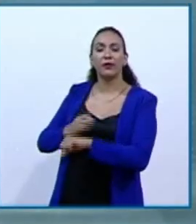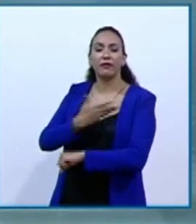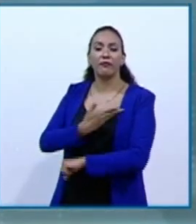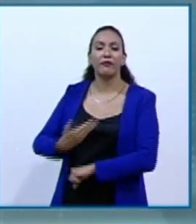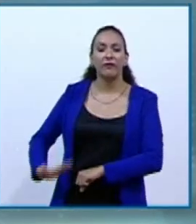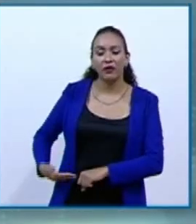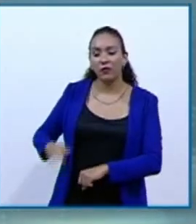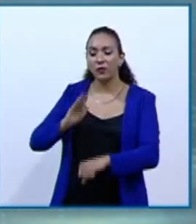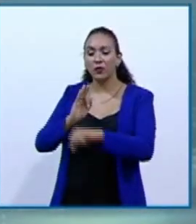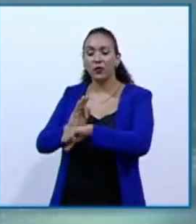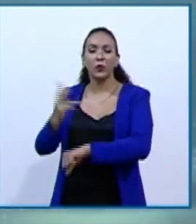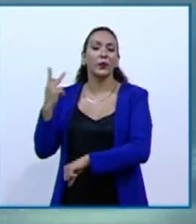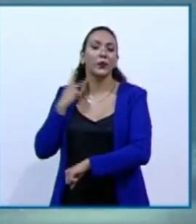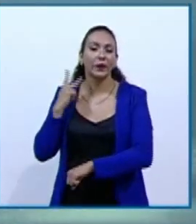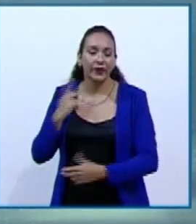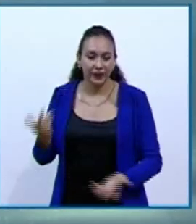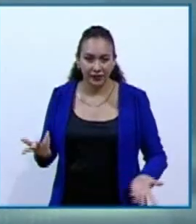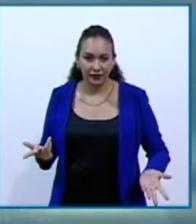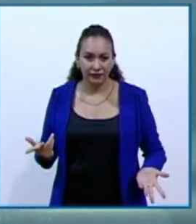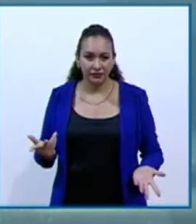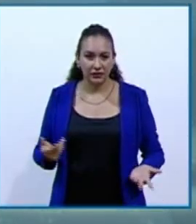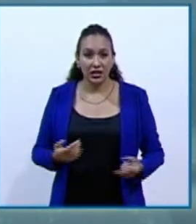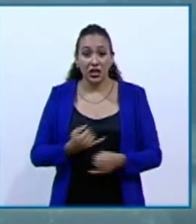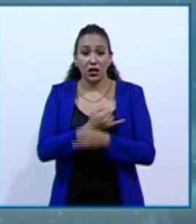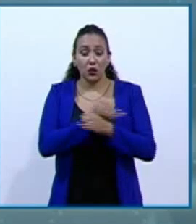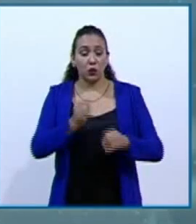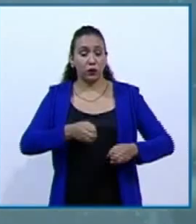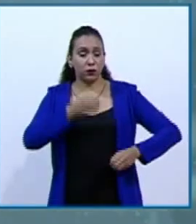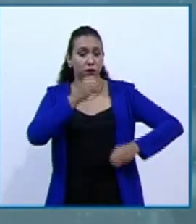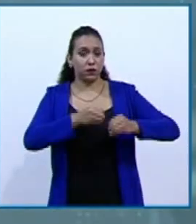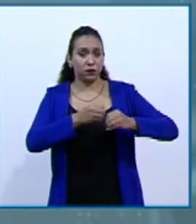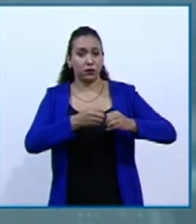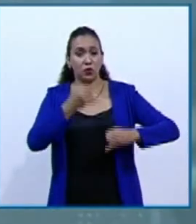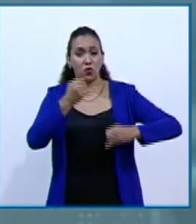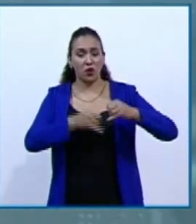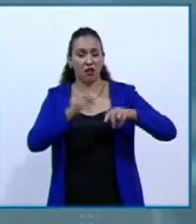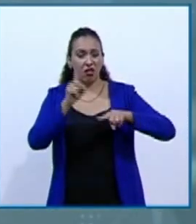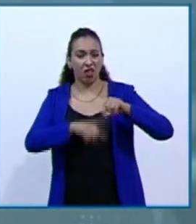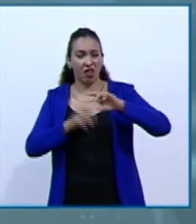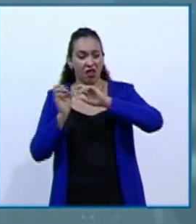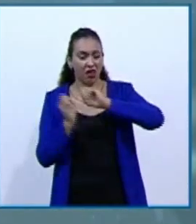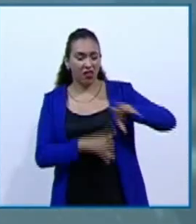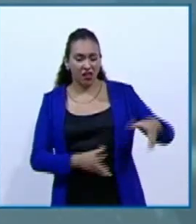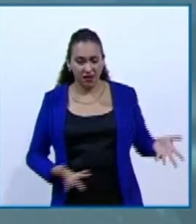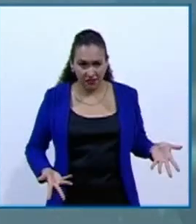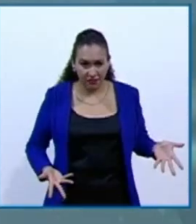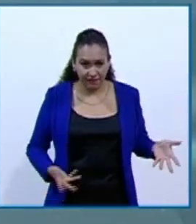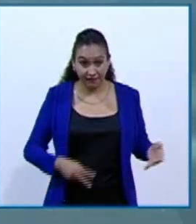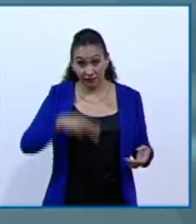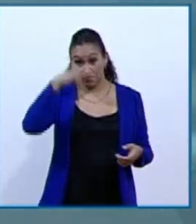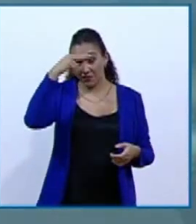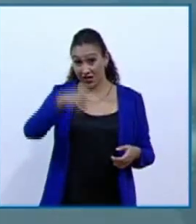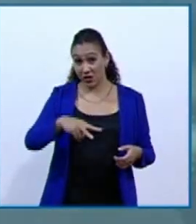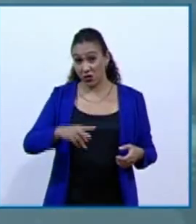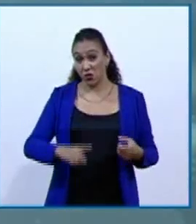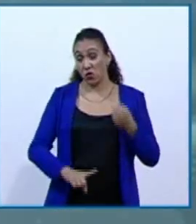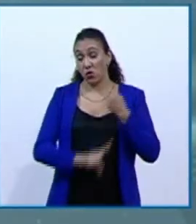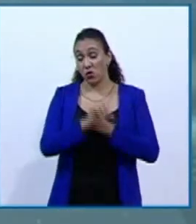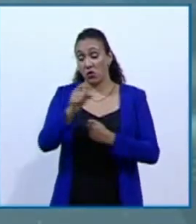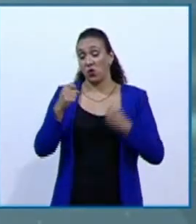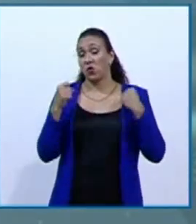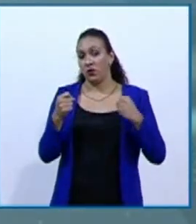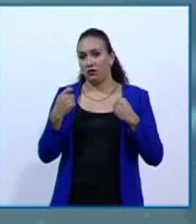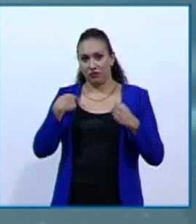y reducir la independencia de jueces. México tiene problemas y nosotros